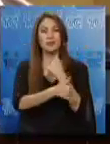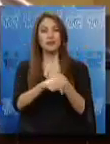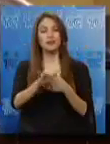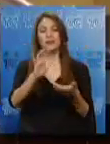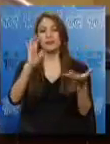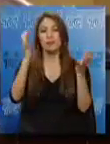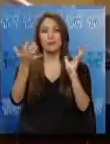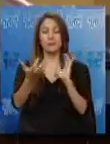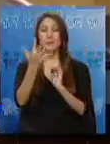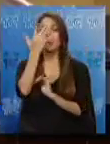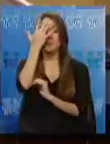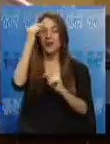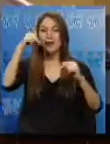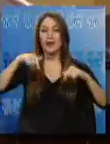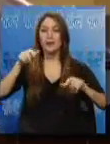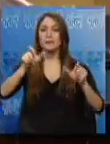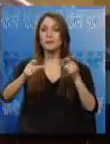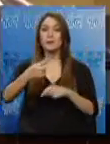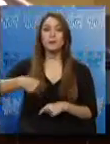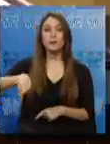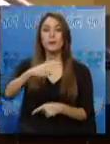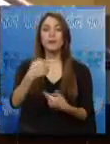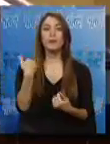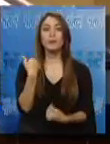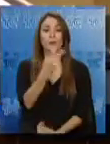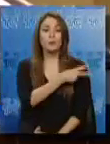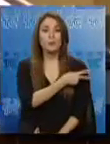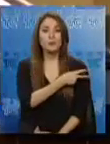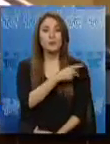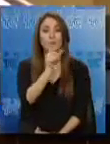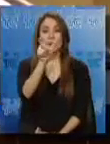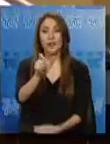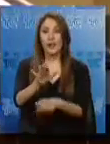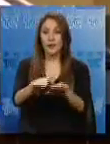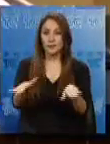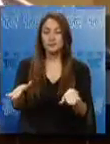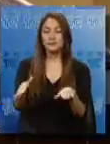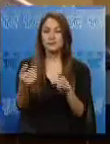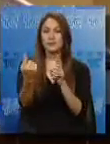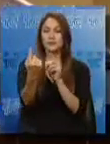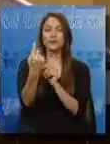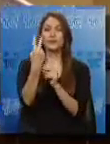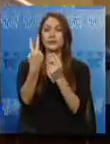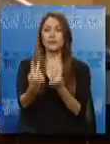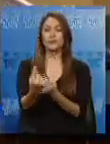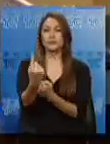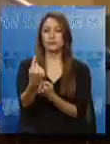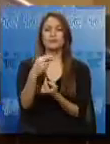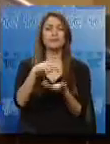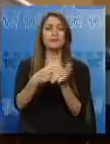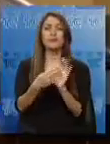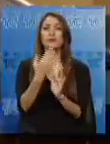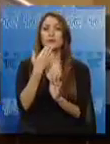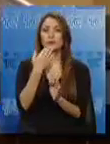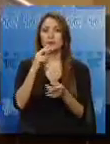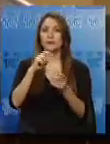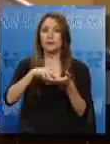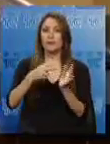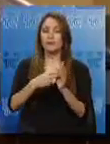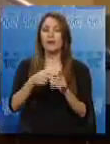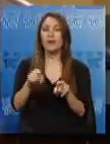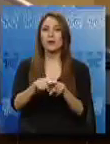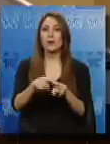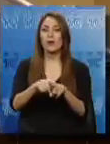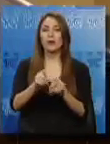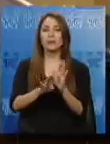cambio, porque está aquí las personas, donde tenemos un profesor y un estudiante, tenemos todo un motor para mover un país. Tenemos todo